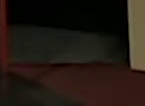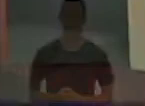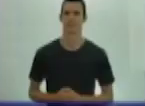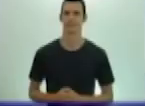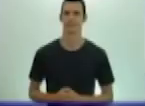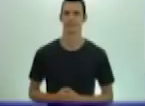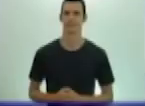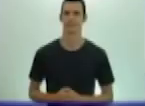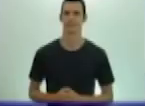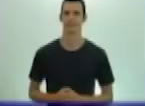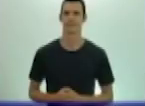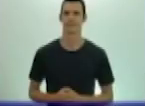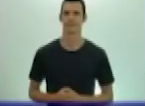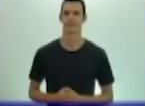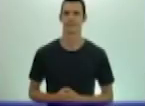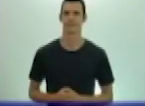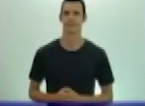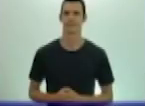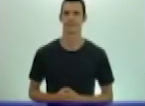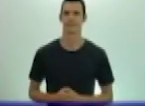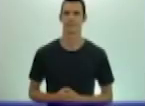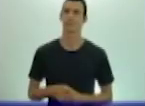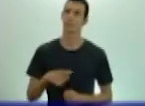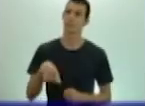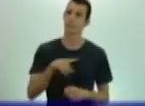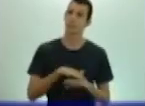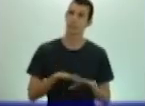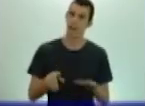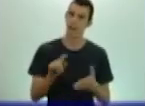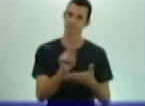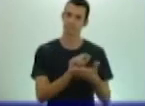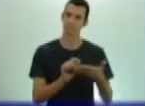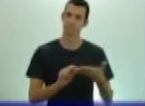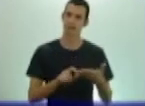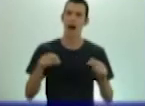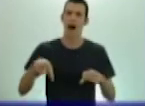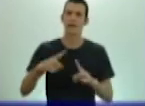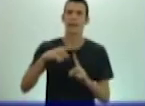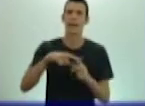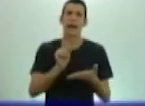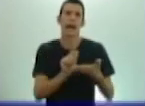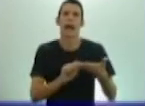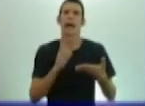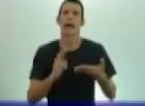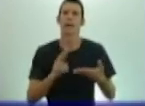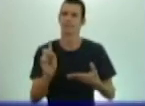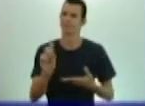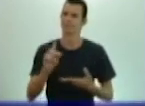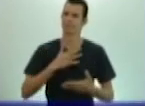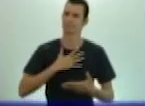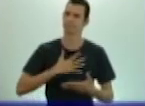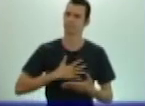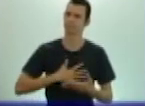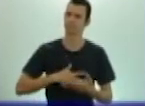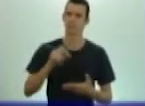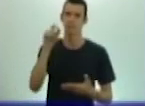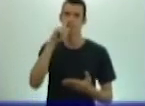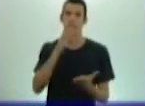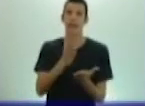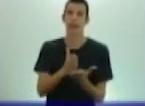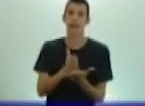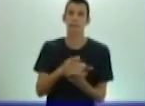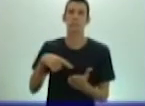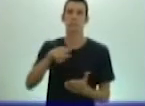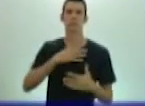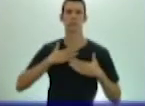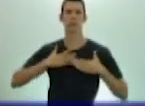Espero que hayan tenido tiempo de anotar la actividad. Recuerden que esto no es para hacerlo en el momento. Al terminar este encuentro, ustedes van a tener espacio para realizar cada